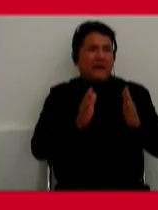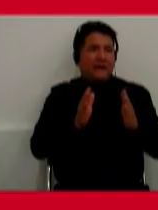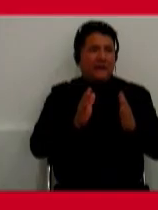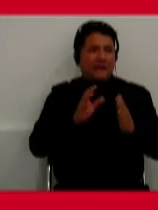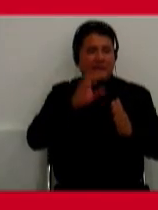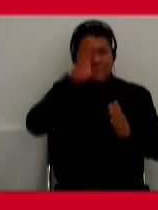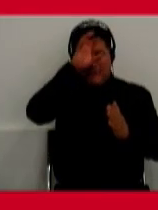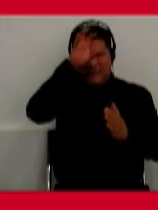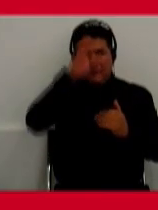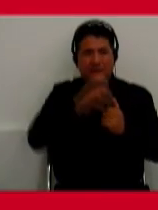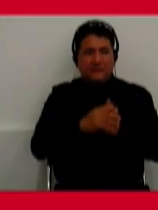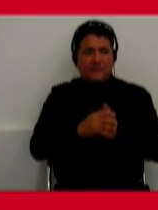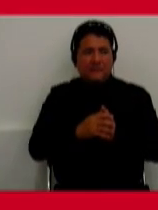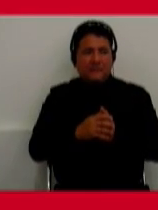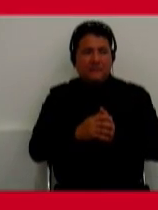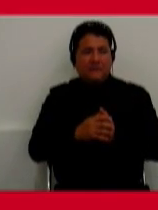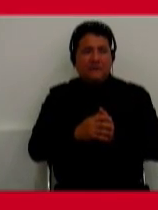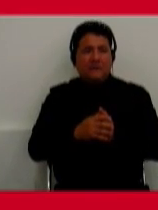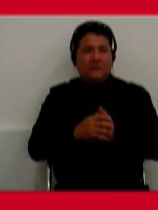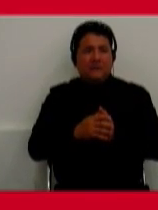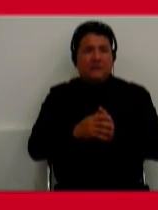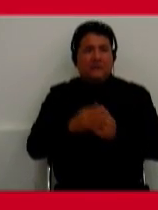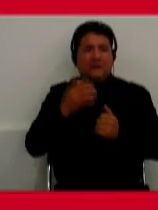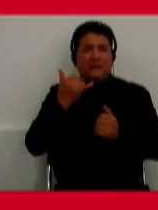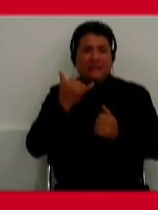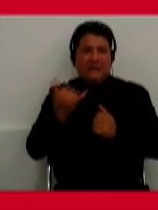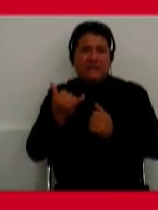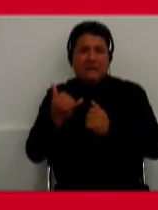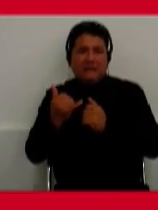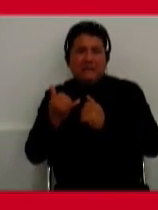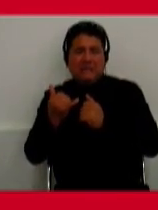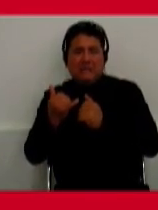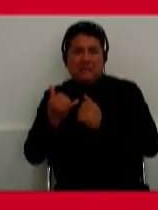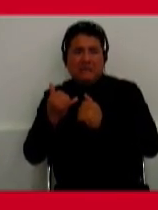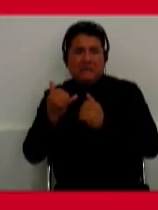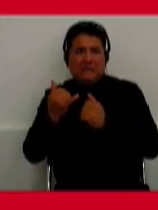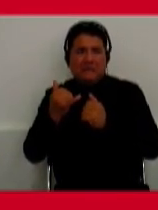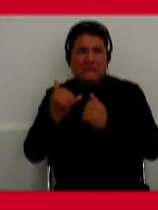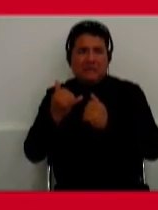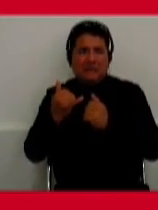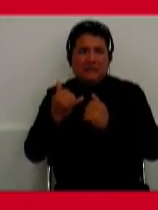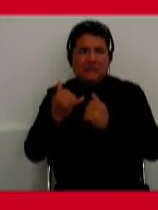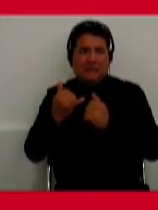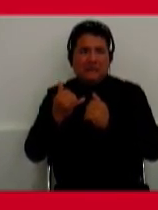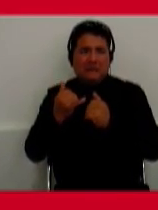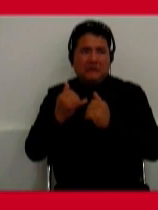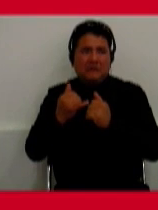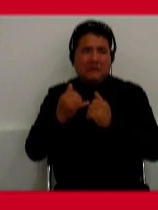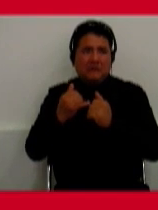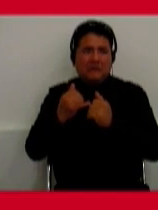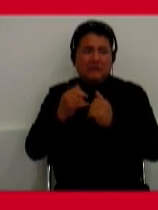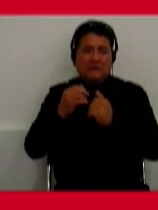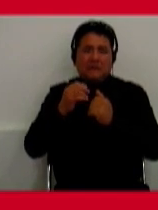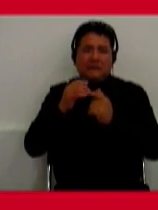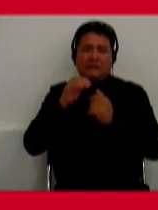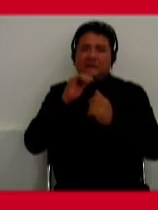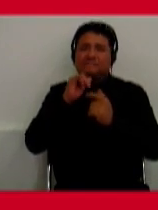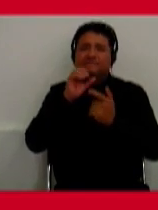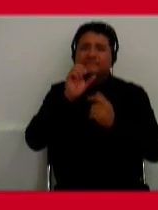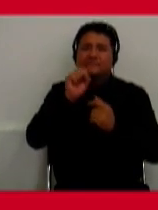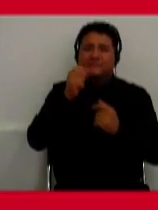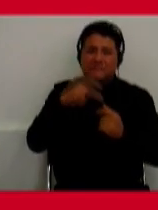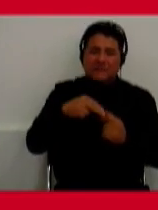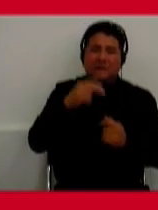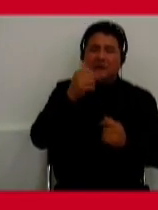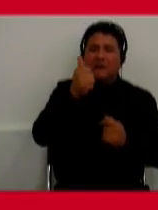hemos dominado el método y todo el know-how, tanto a nivel de supervisión y operadores, va a ser replicado en San Gabriel para generar el éxito. Bien,